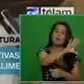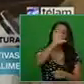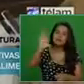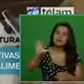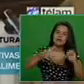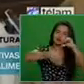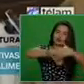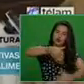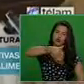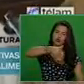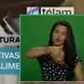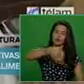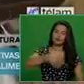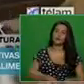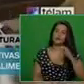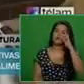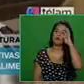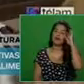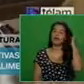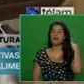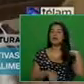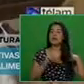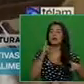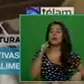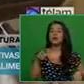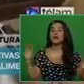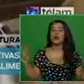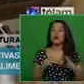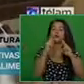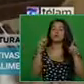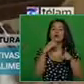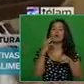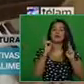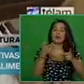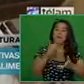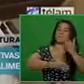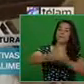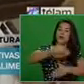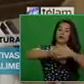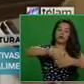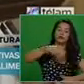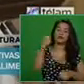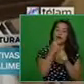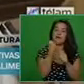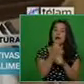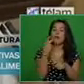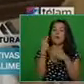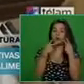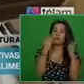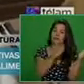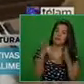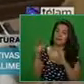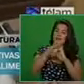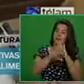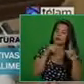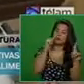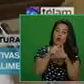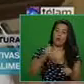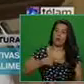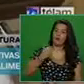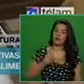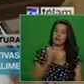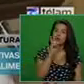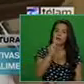región, en un marco regional de encuentro como es el Mercosur, de trabajo de políticas para aprovechar